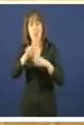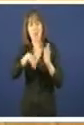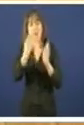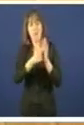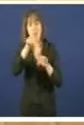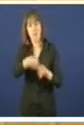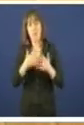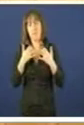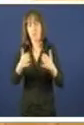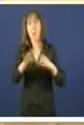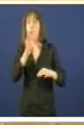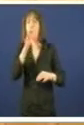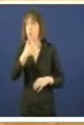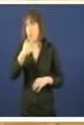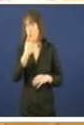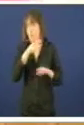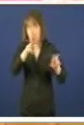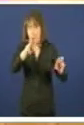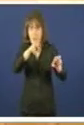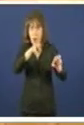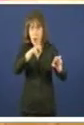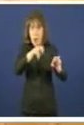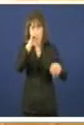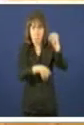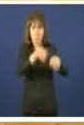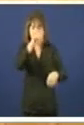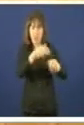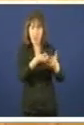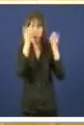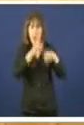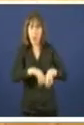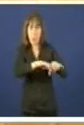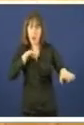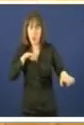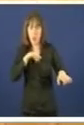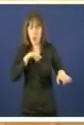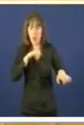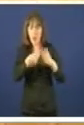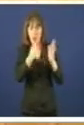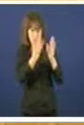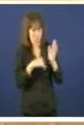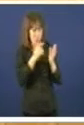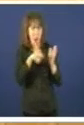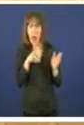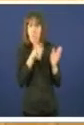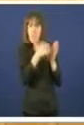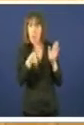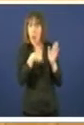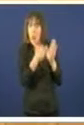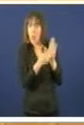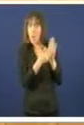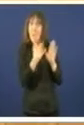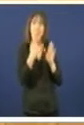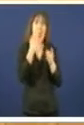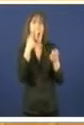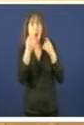aprobación por malloría absoluta penso que queda fixada, establecida e garantida nesta lei. É dicir, o control da definición